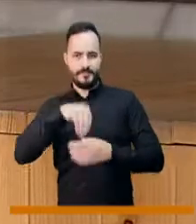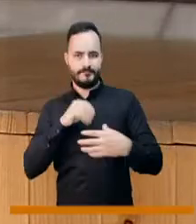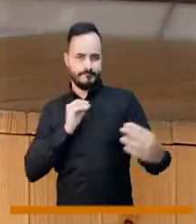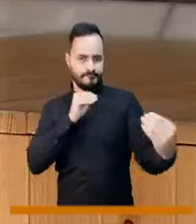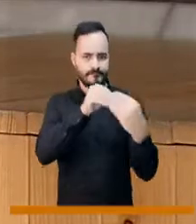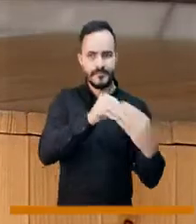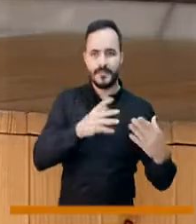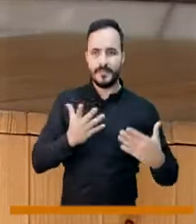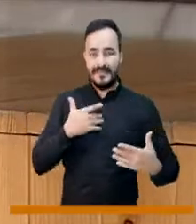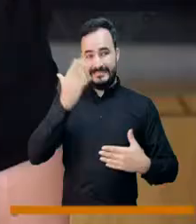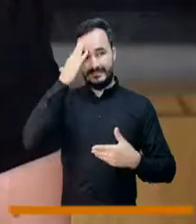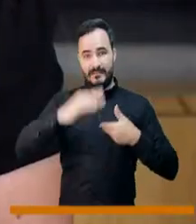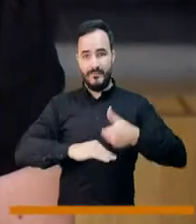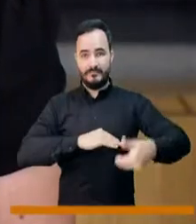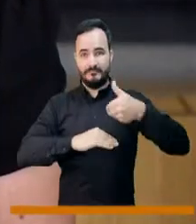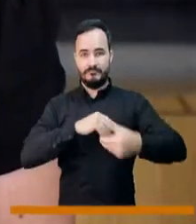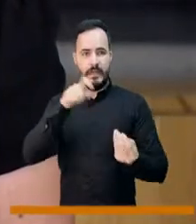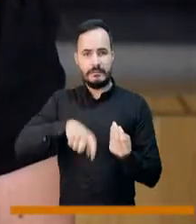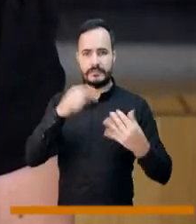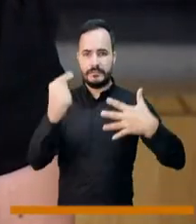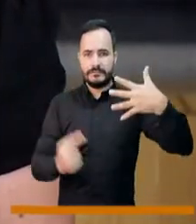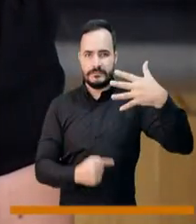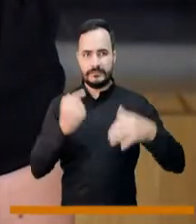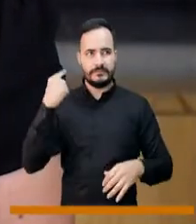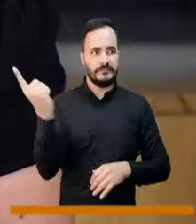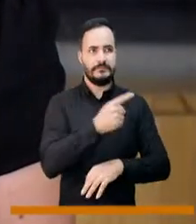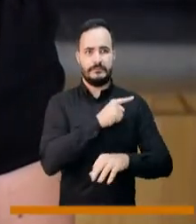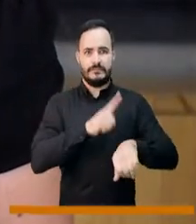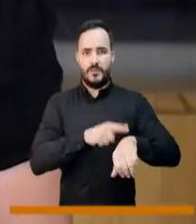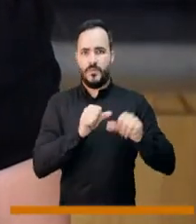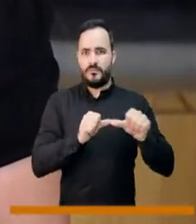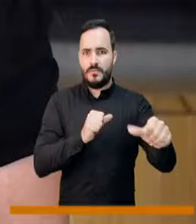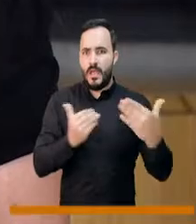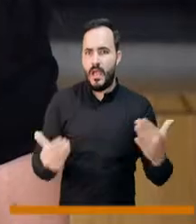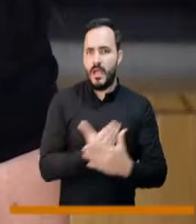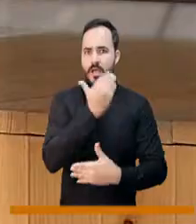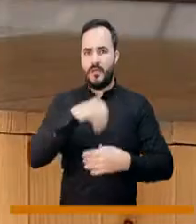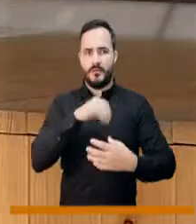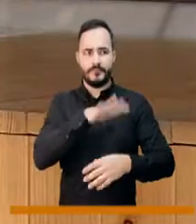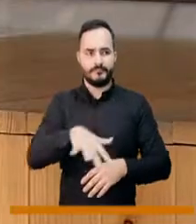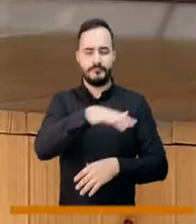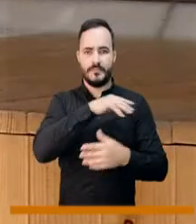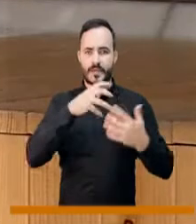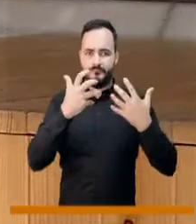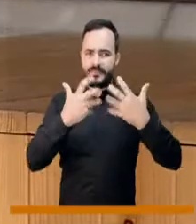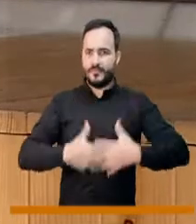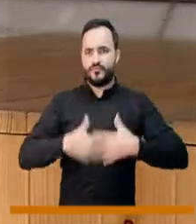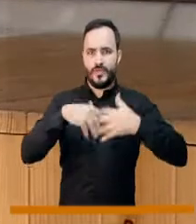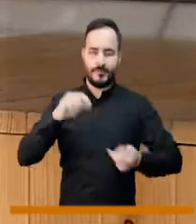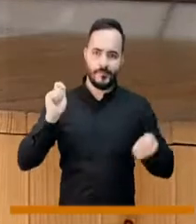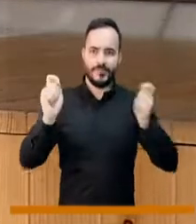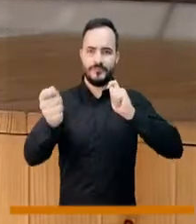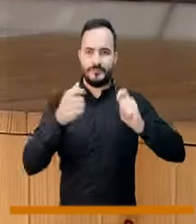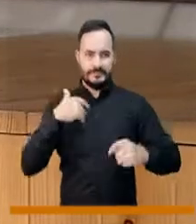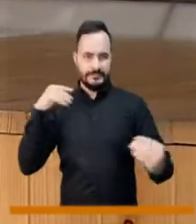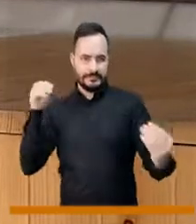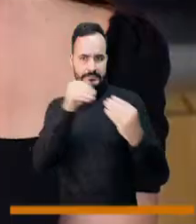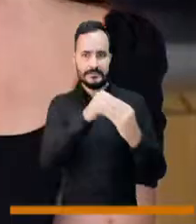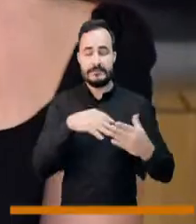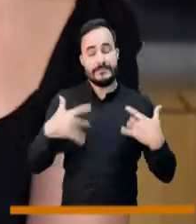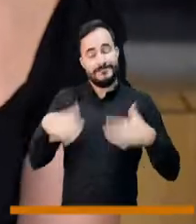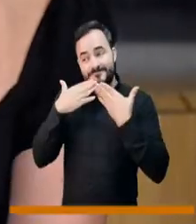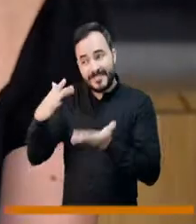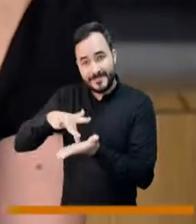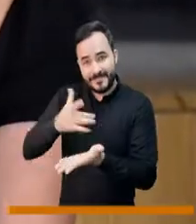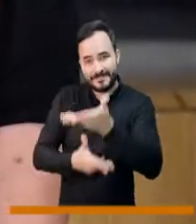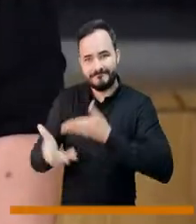maestros para abordar nuevas necesidades que nos demanda esta era de transformación de la revolución industrial. Y bueno,